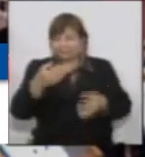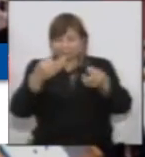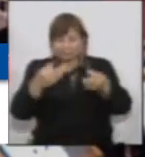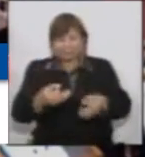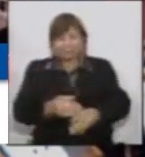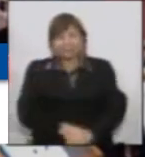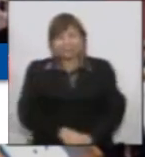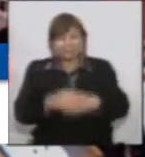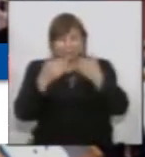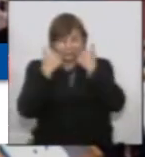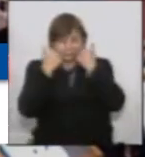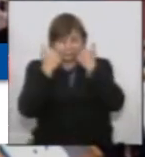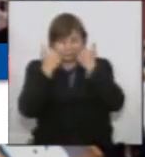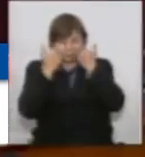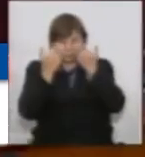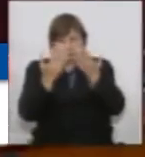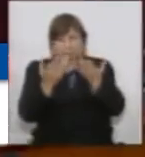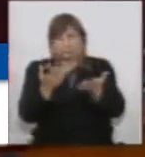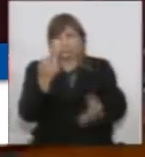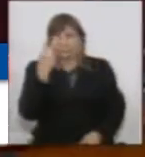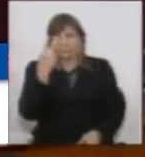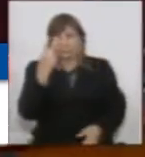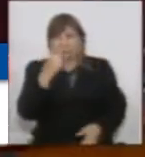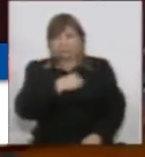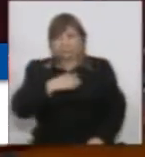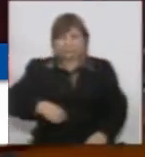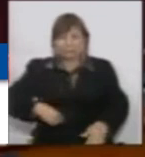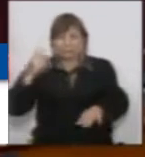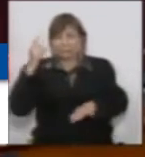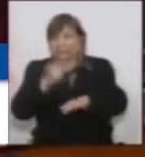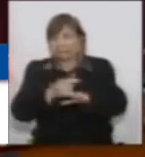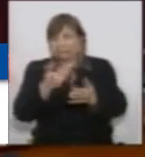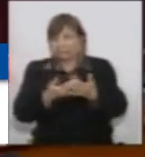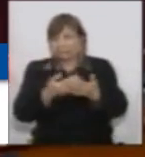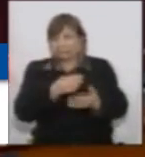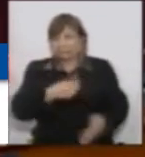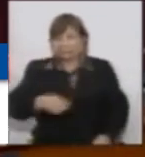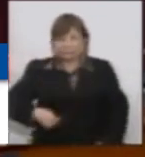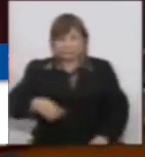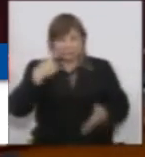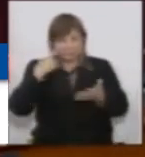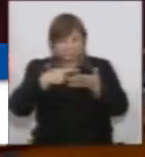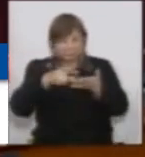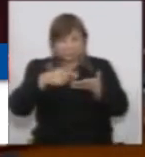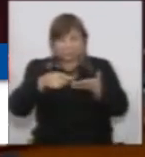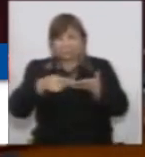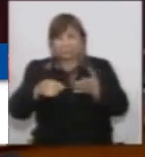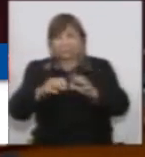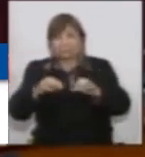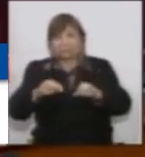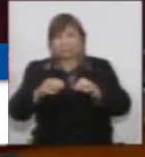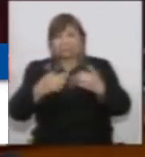Realmente es una vergüenza, sabiendo que hay dos ministros que están interpelados, sabiendo que hay ministros que están observados por esta